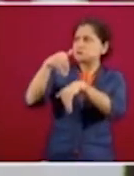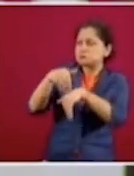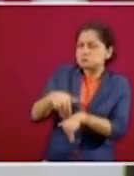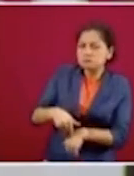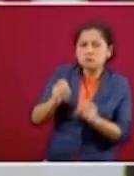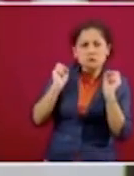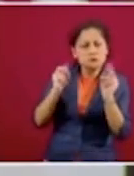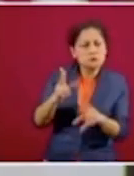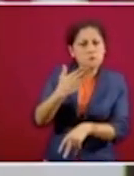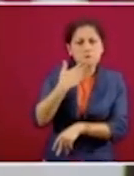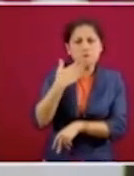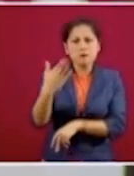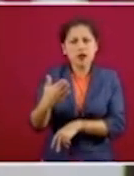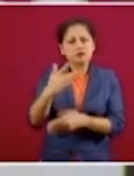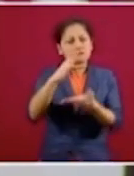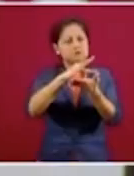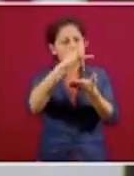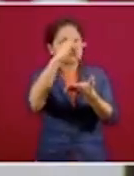de muchos.